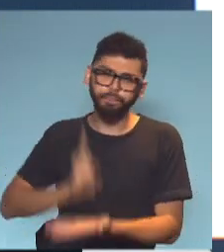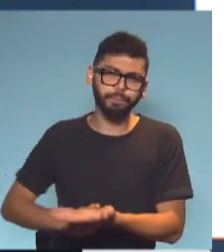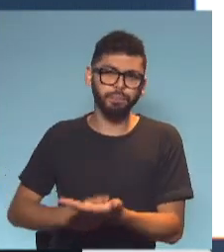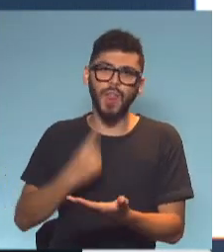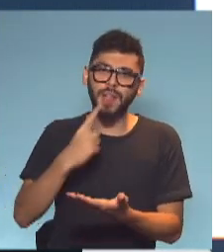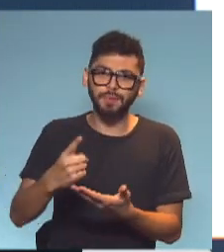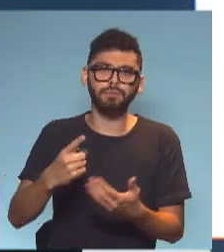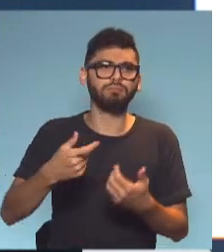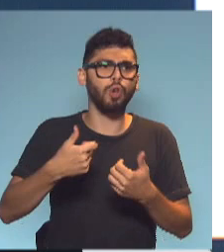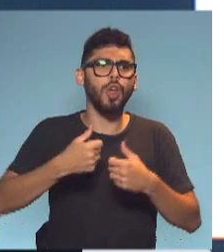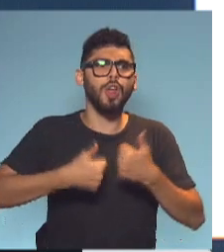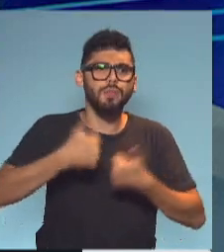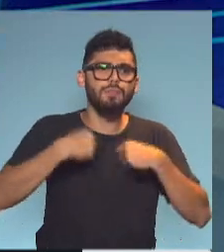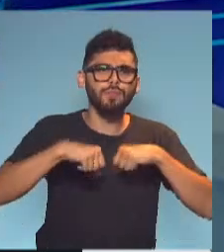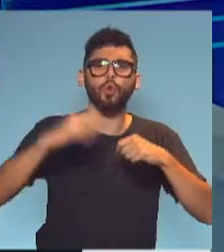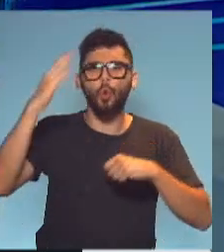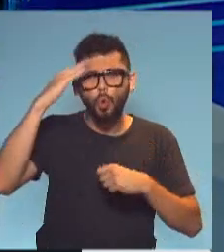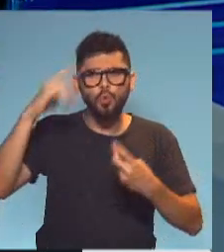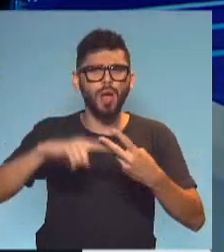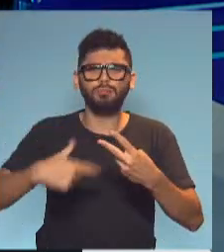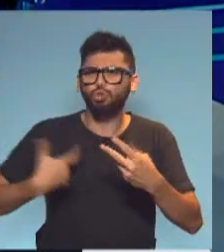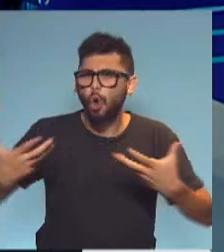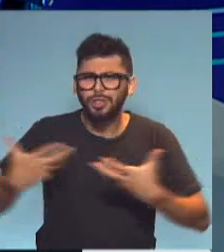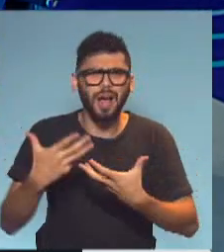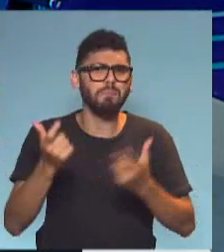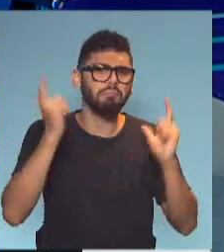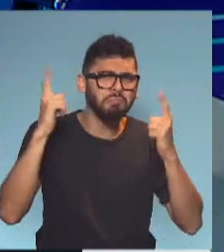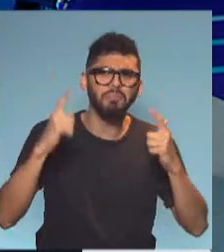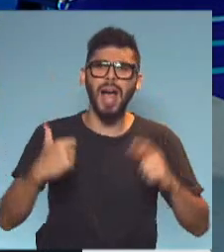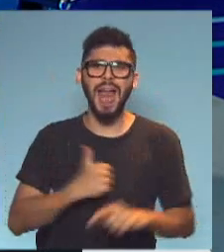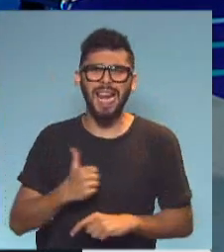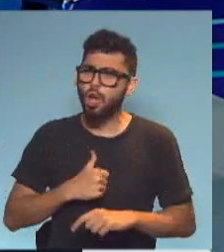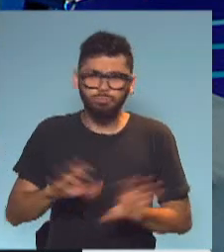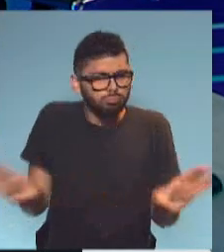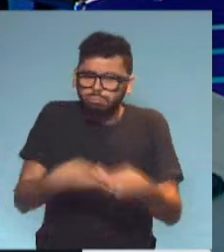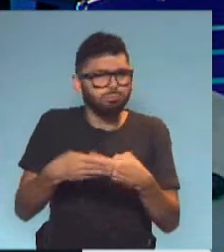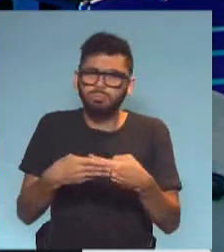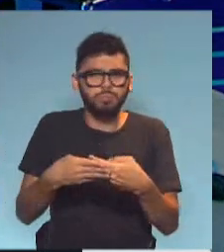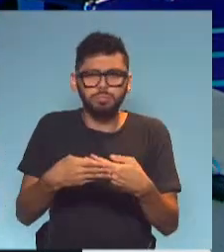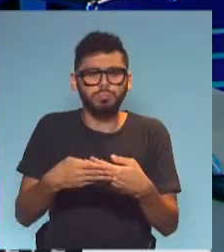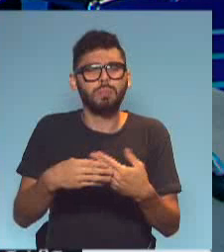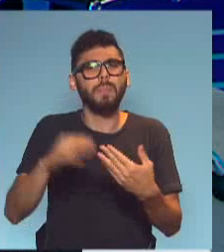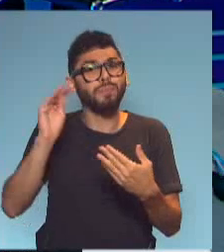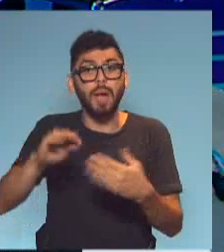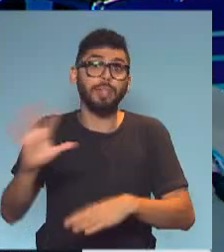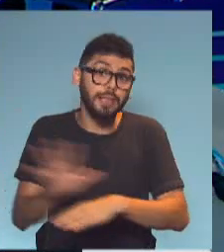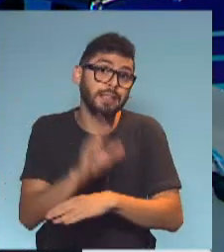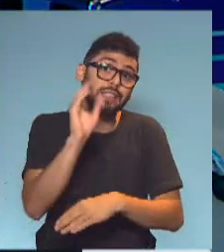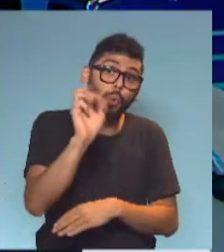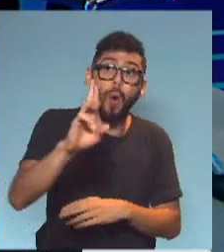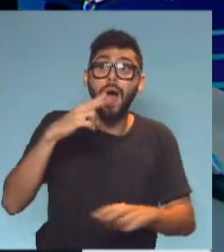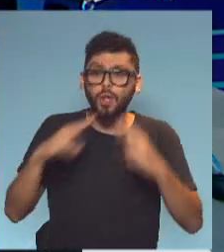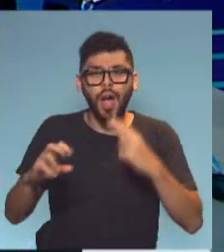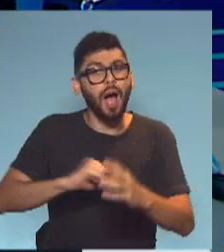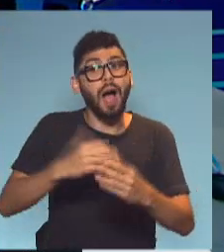reuniones sociales, competencias deportivas, eventos culturales, sociales, recreativos, religiosos, además de cines, bares, restaurantes abiertos